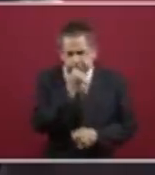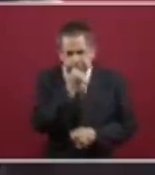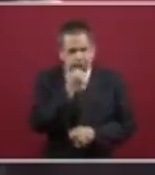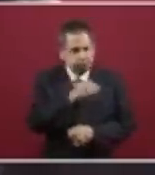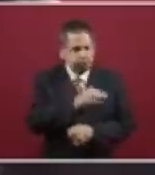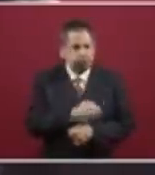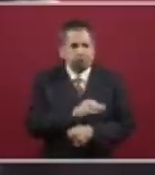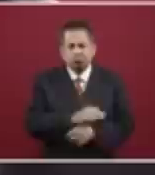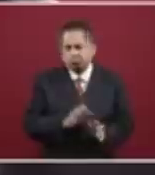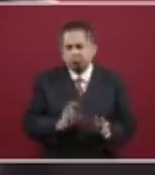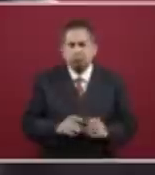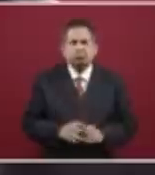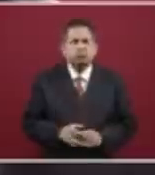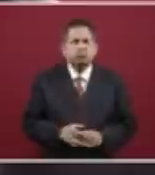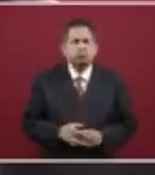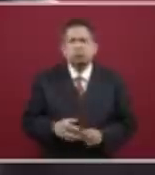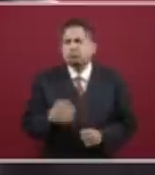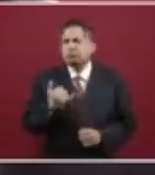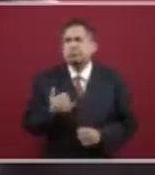y